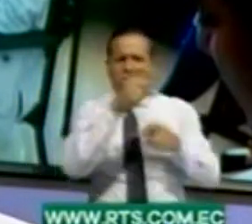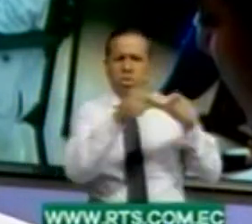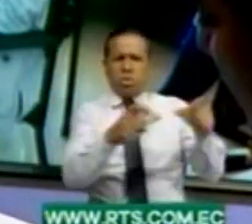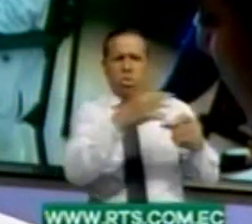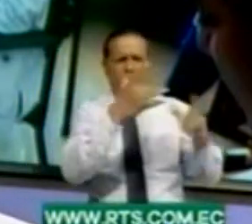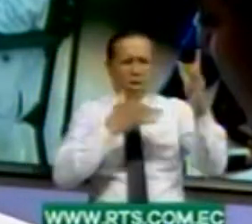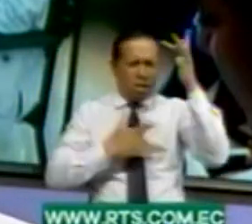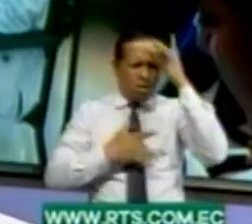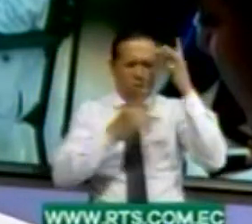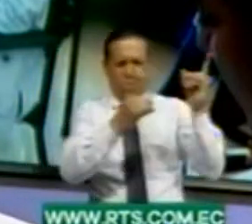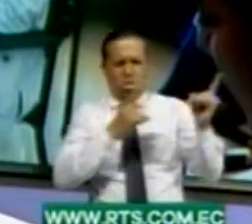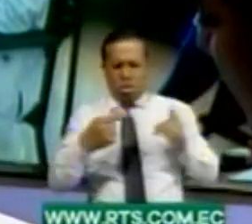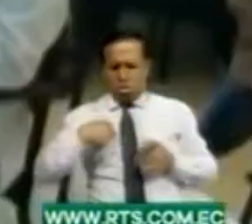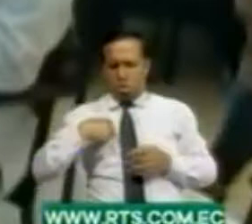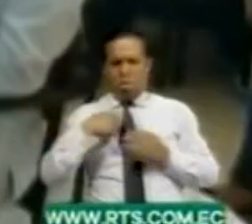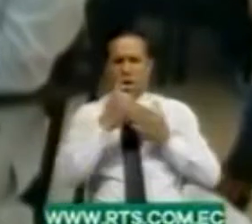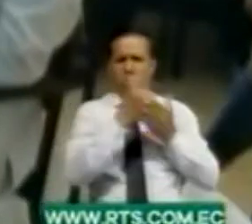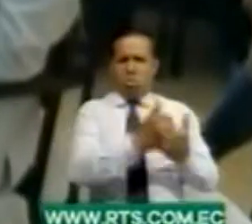coronarios